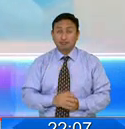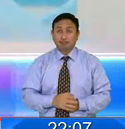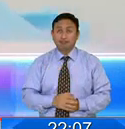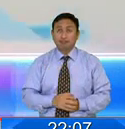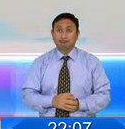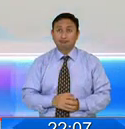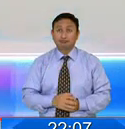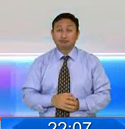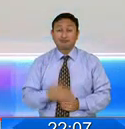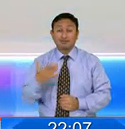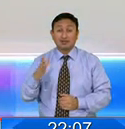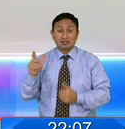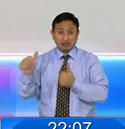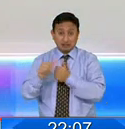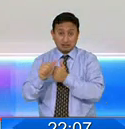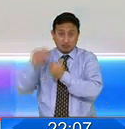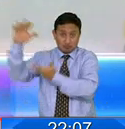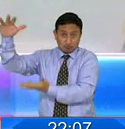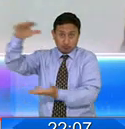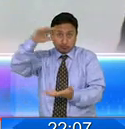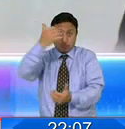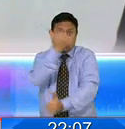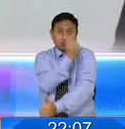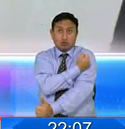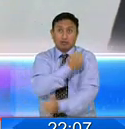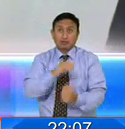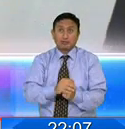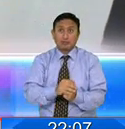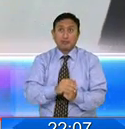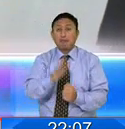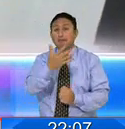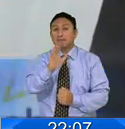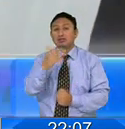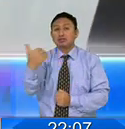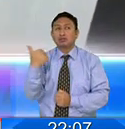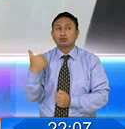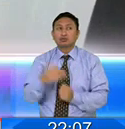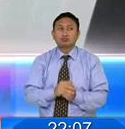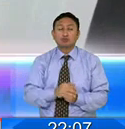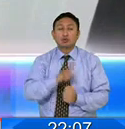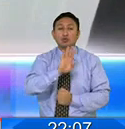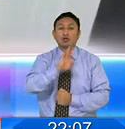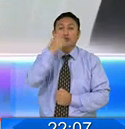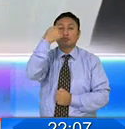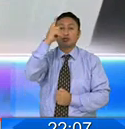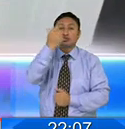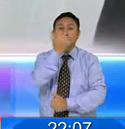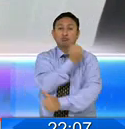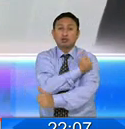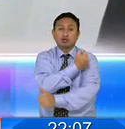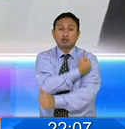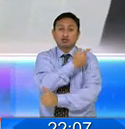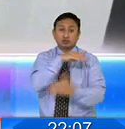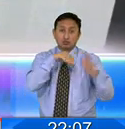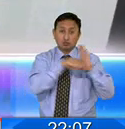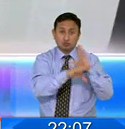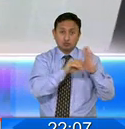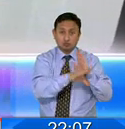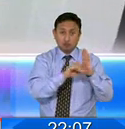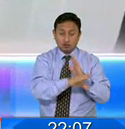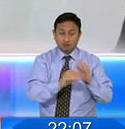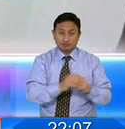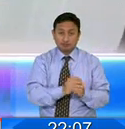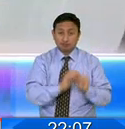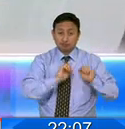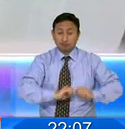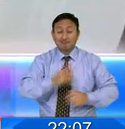que están a punto de llegar. Que tenemos aproximadamente algo más de 4 millones de vacunas en stock y